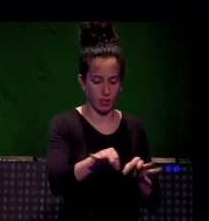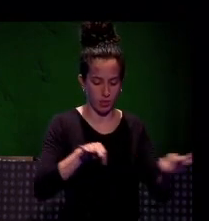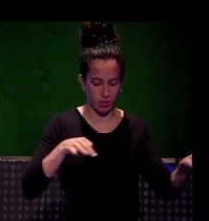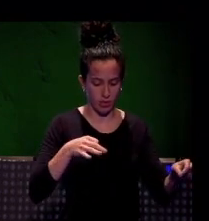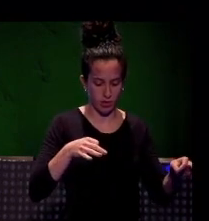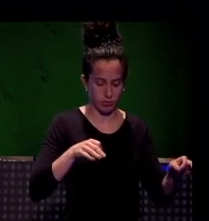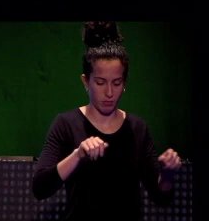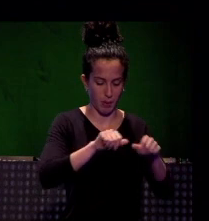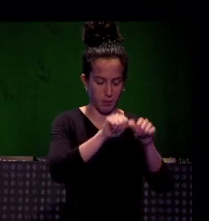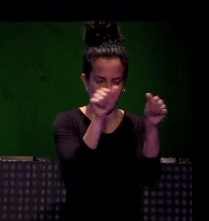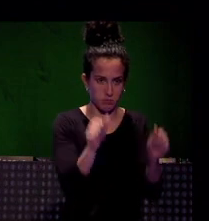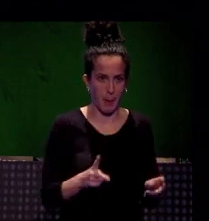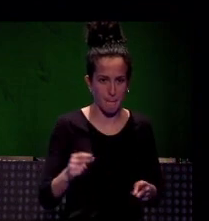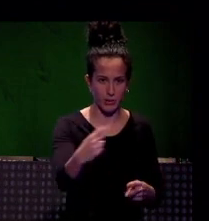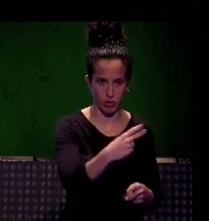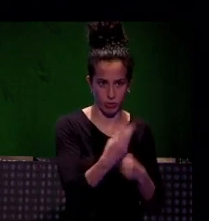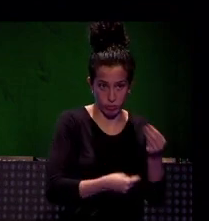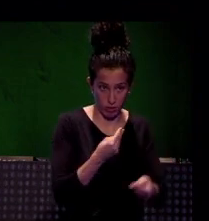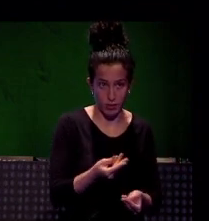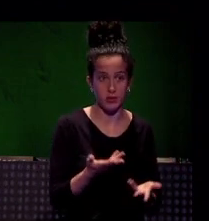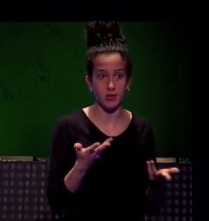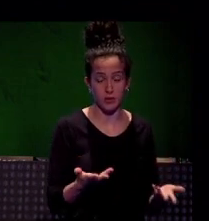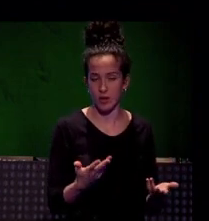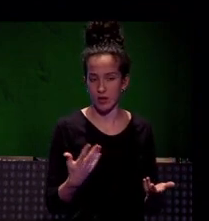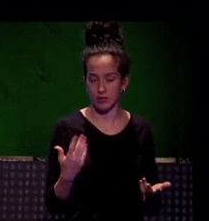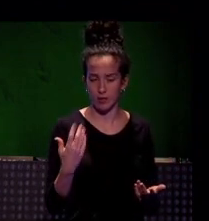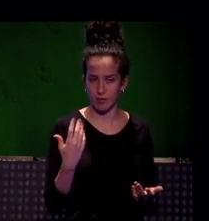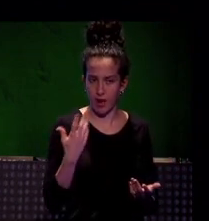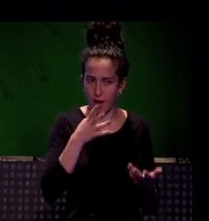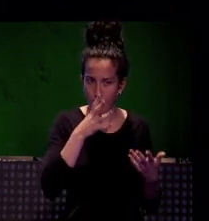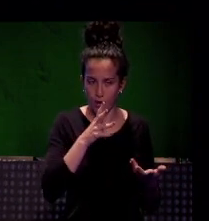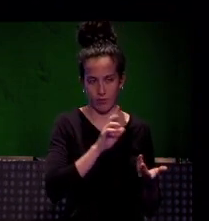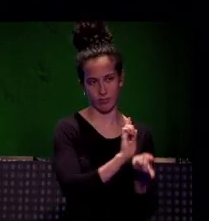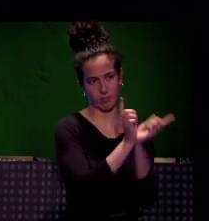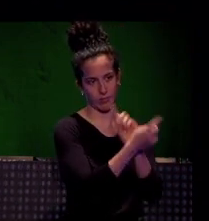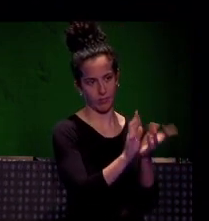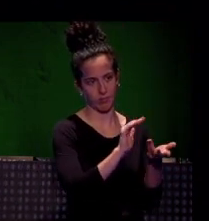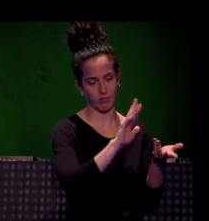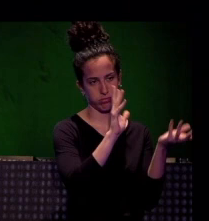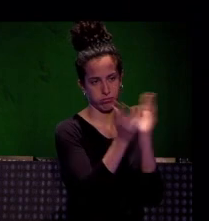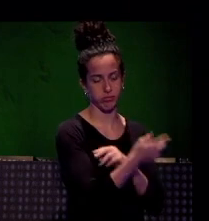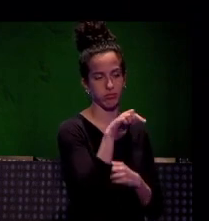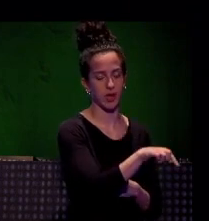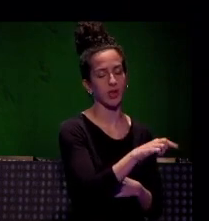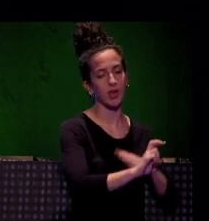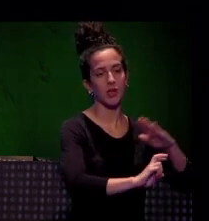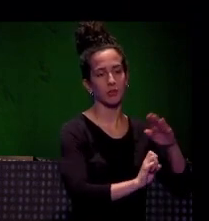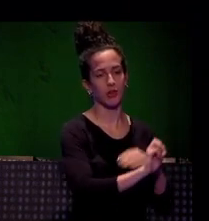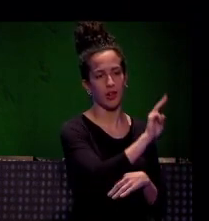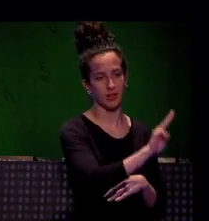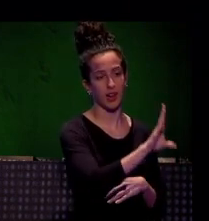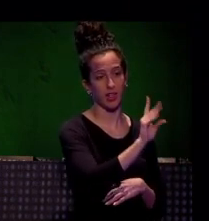las impresoras de 3d van a ser como el nuevo burda no porque al final con unos prototipos creo que podremos